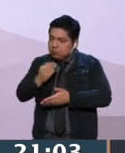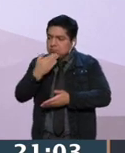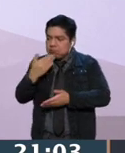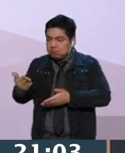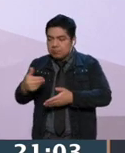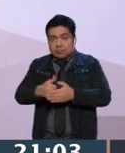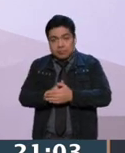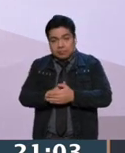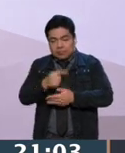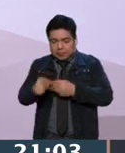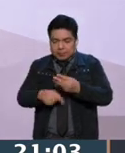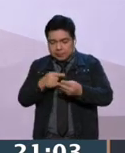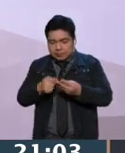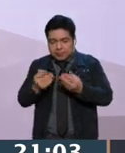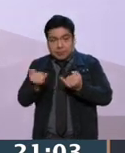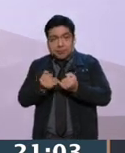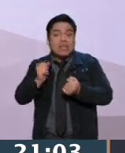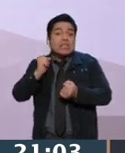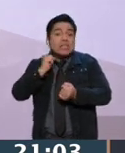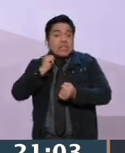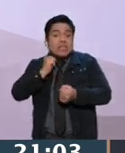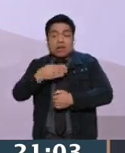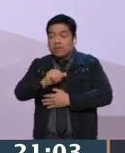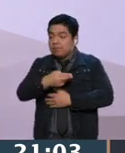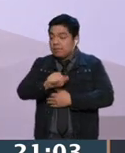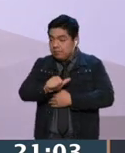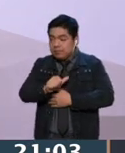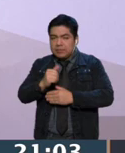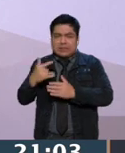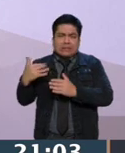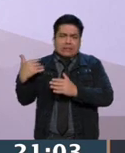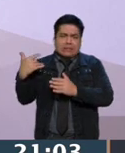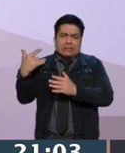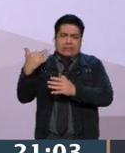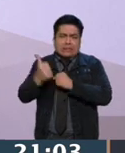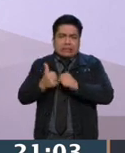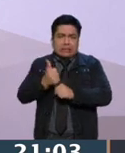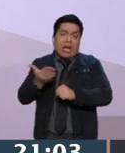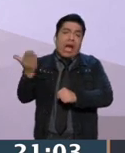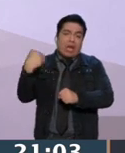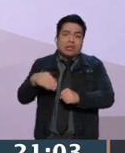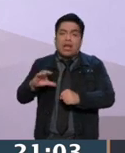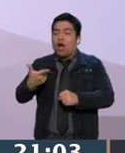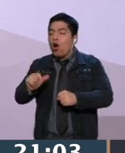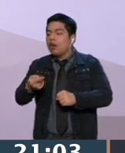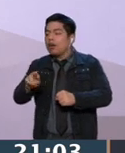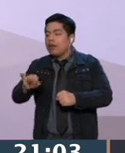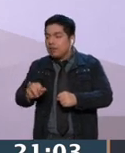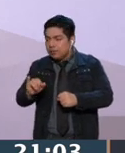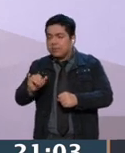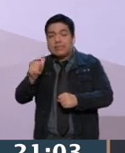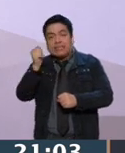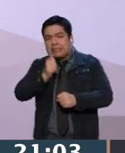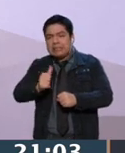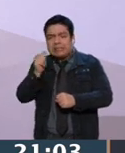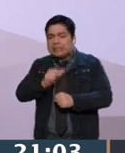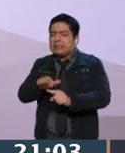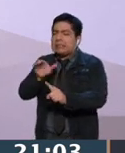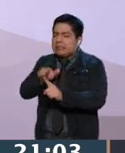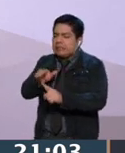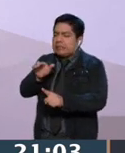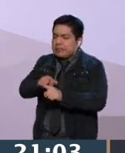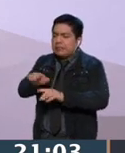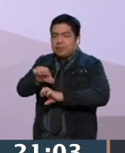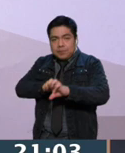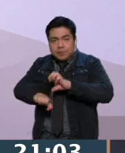agua. Al respecto, senadores morenistas recordaron que por años, desde el sexenio de Carlos Salinas de Gortari, ha habido presiones por parte de empresas privadas